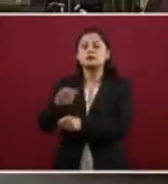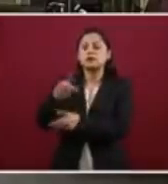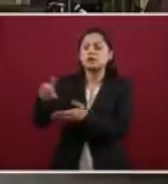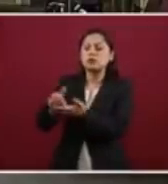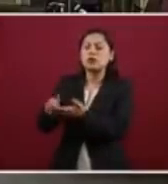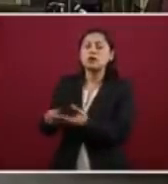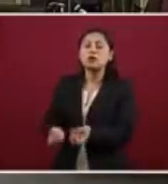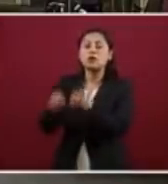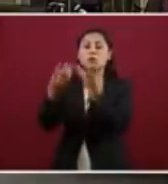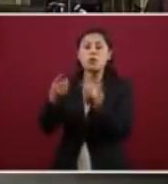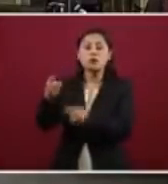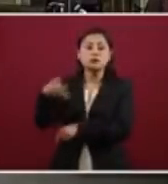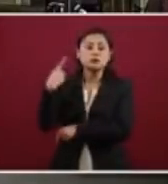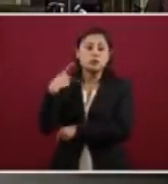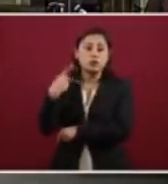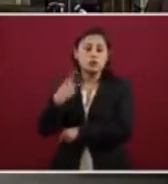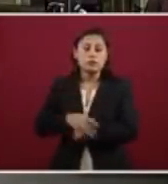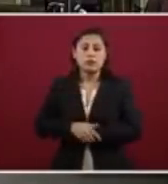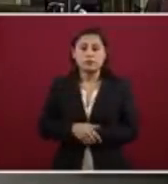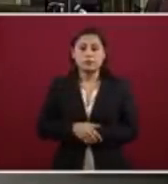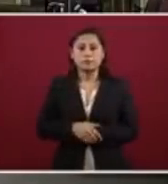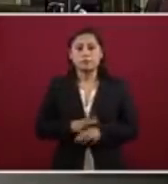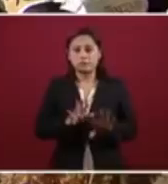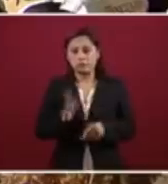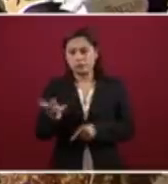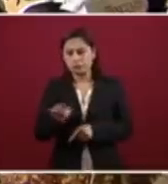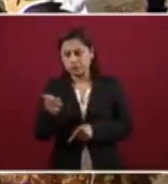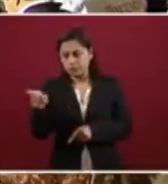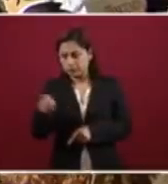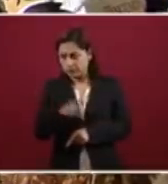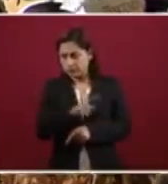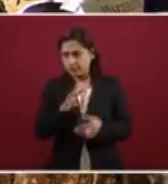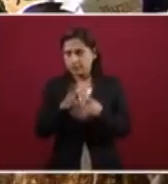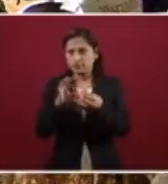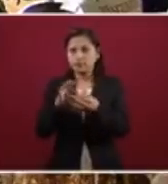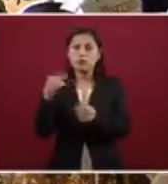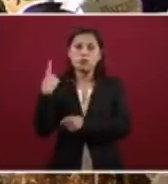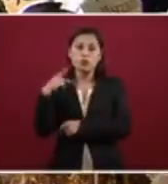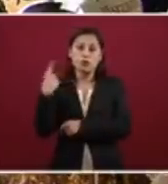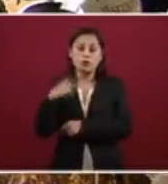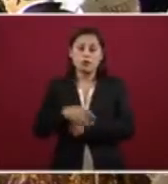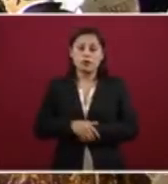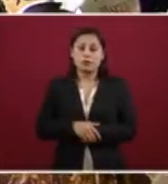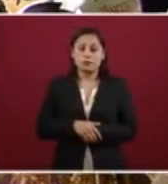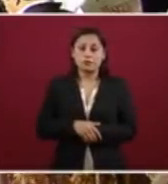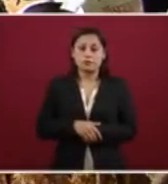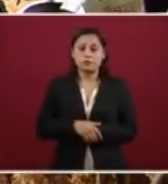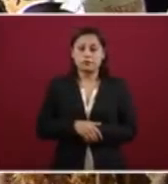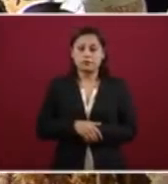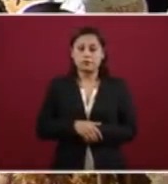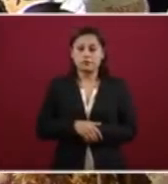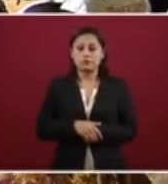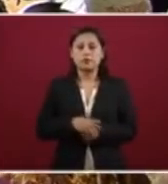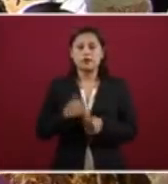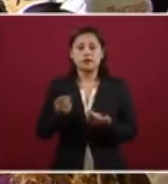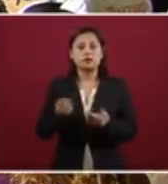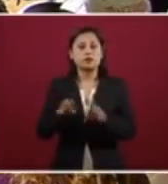Gracias. A ver, David, sí. Lo de Puebla en particular. Y le informe de ustedes. De que estamos.